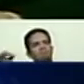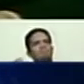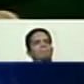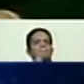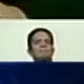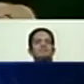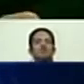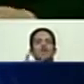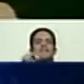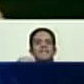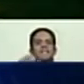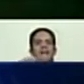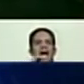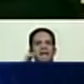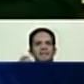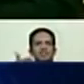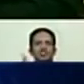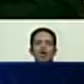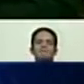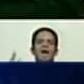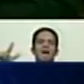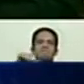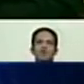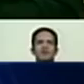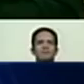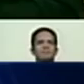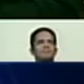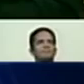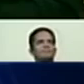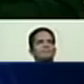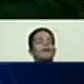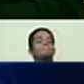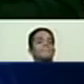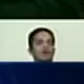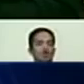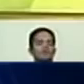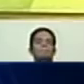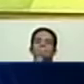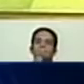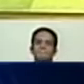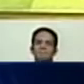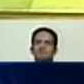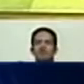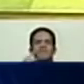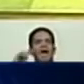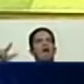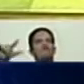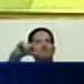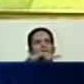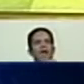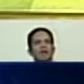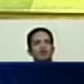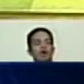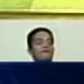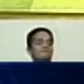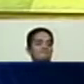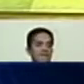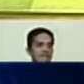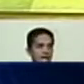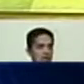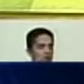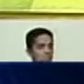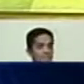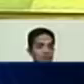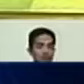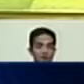también, de los sobreaviones también. El permiso de sobrevuelo para los aviones que vinieron a llevarse